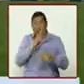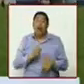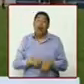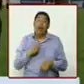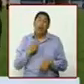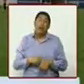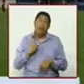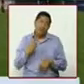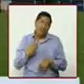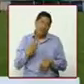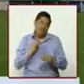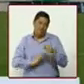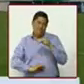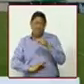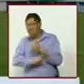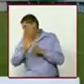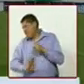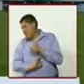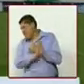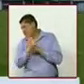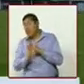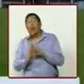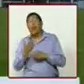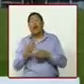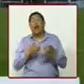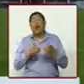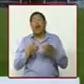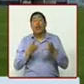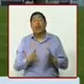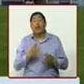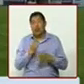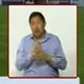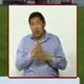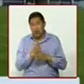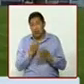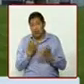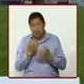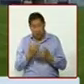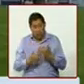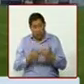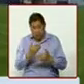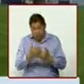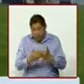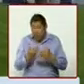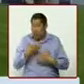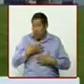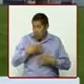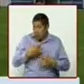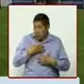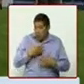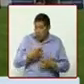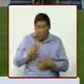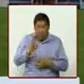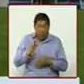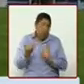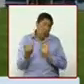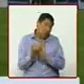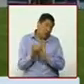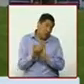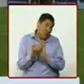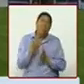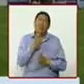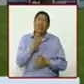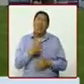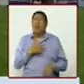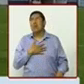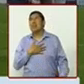momentos en que también uno tiene que defender, ¿no? Y si hay un director técnico que dices, quiero seguir estos pasos, o me gusta su identidad de juego, ¿quién